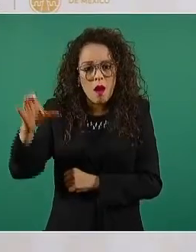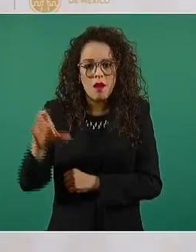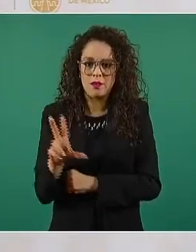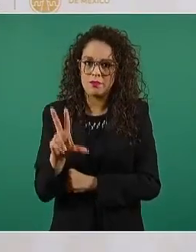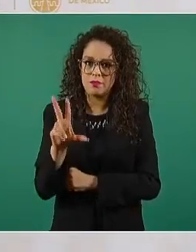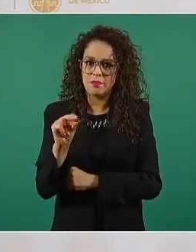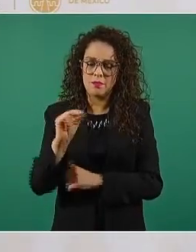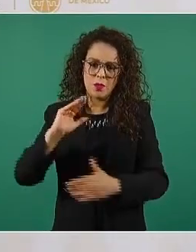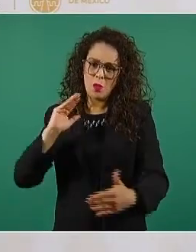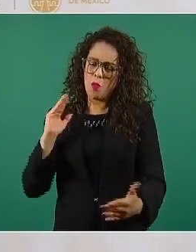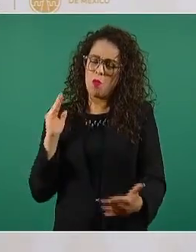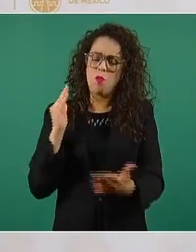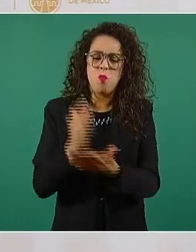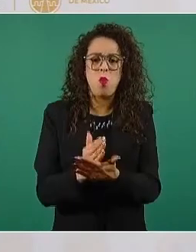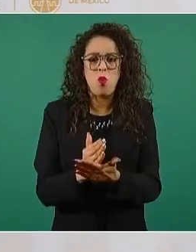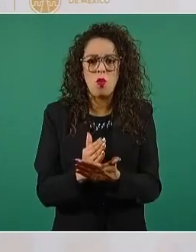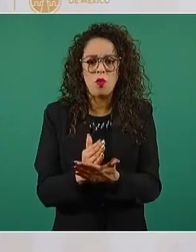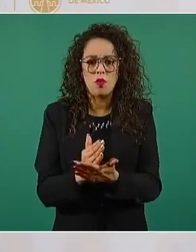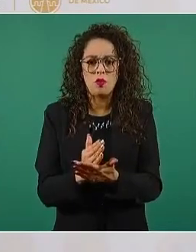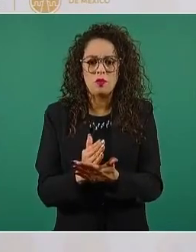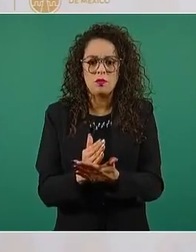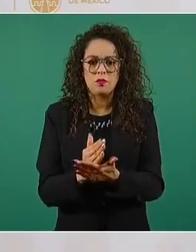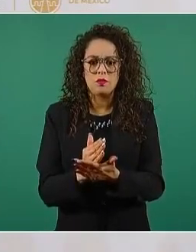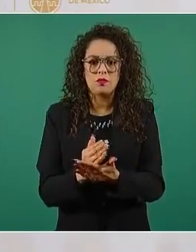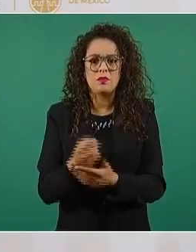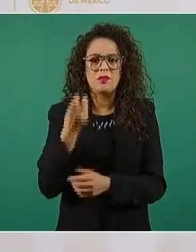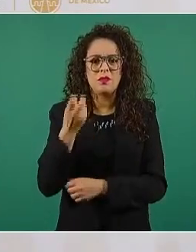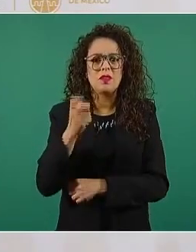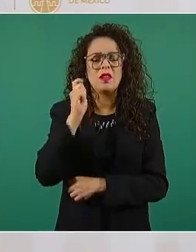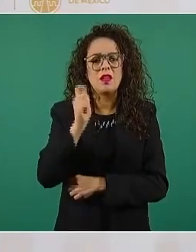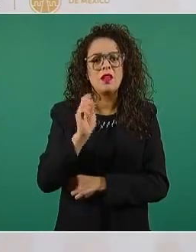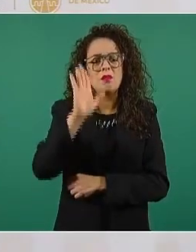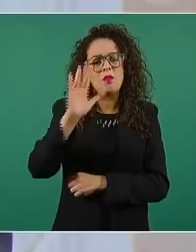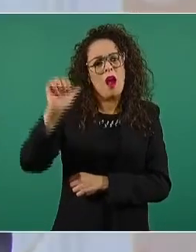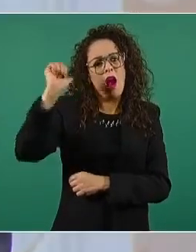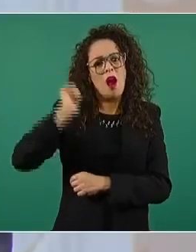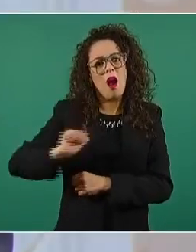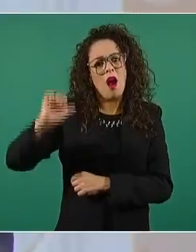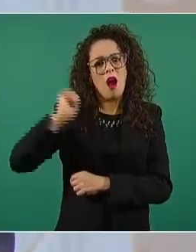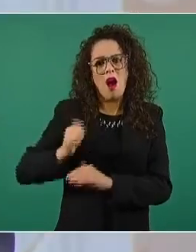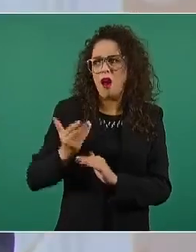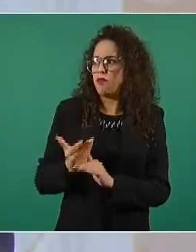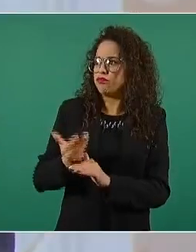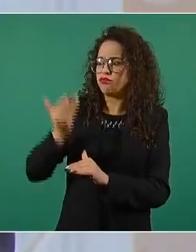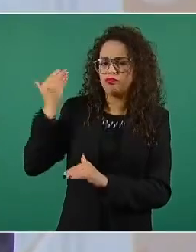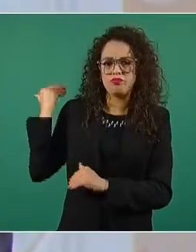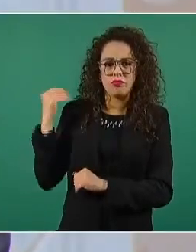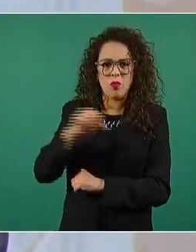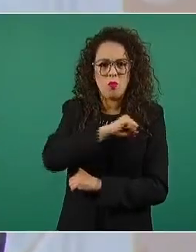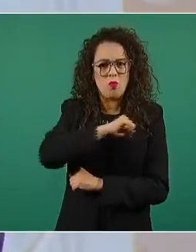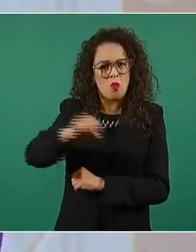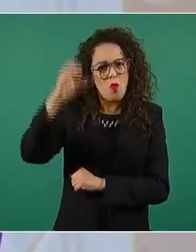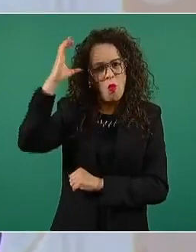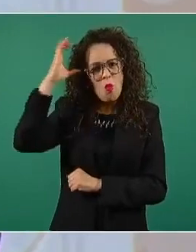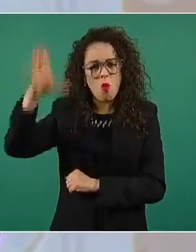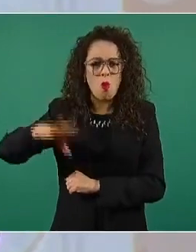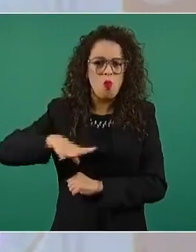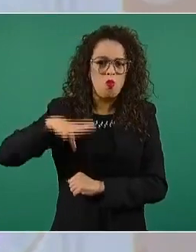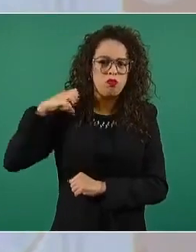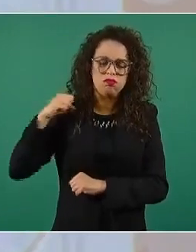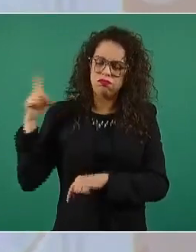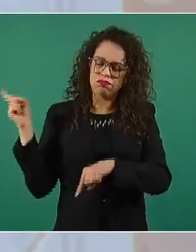Pongamos fin a esos anacronismos, a esas atrocidades